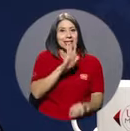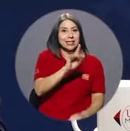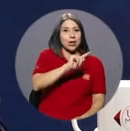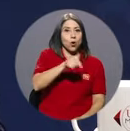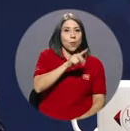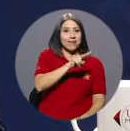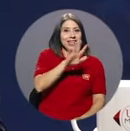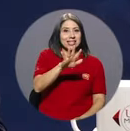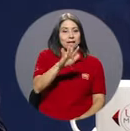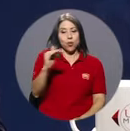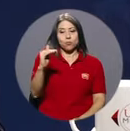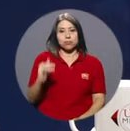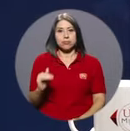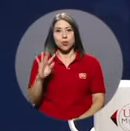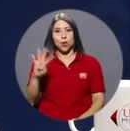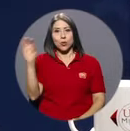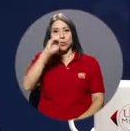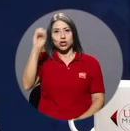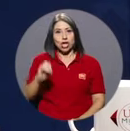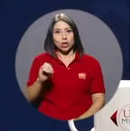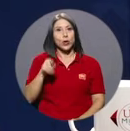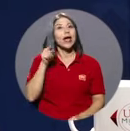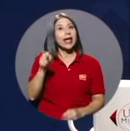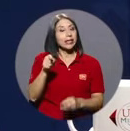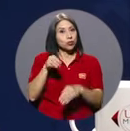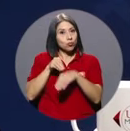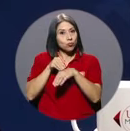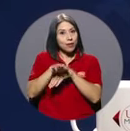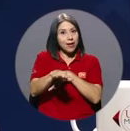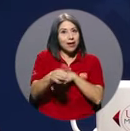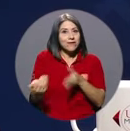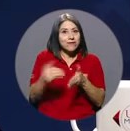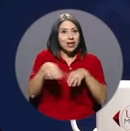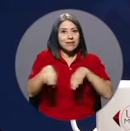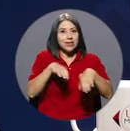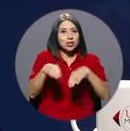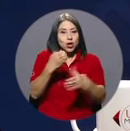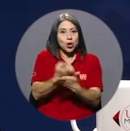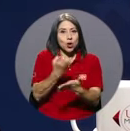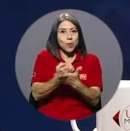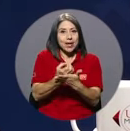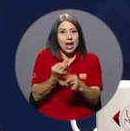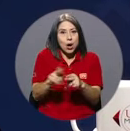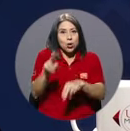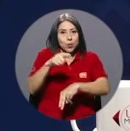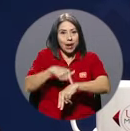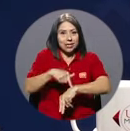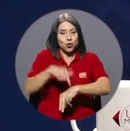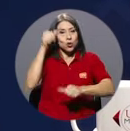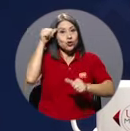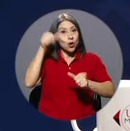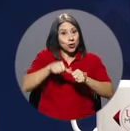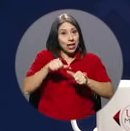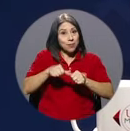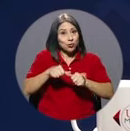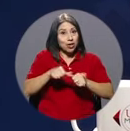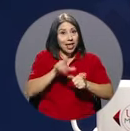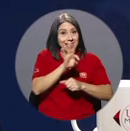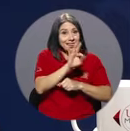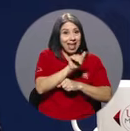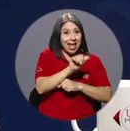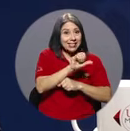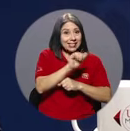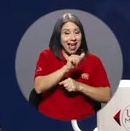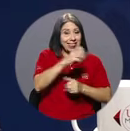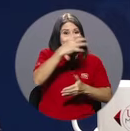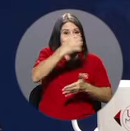al 4%. Eso tiene implicaciones muy directas en la reactivación económica en el cortísimo plazo. Y es que recordemos que la rebaja en la